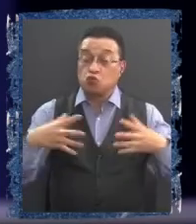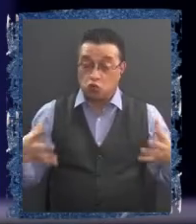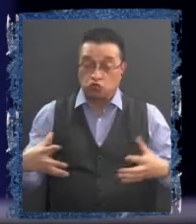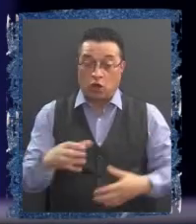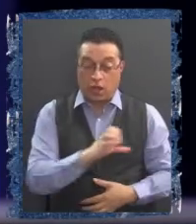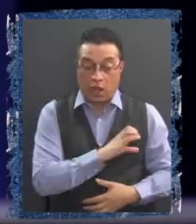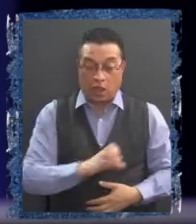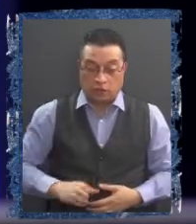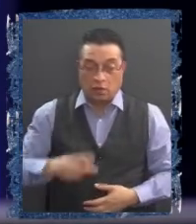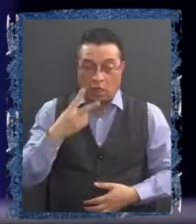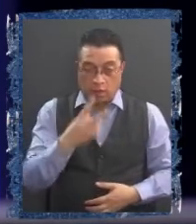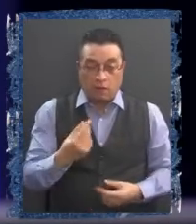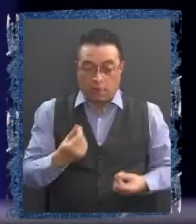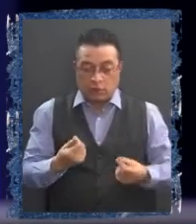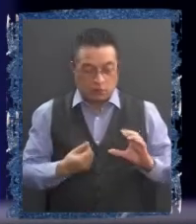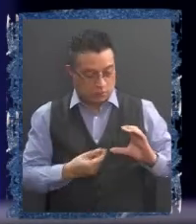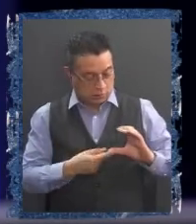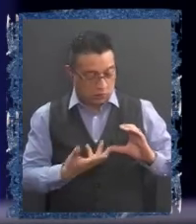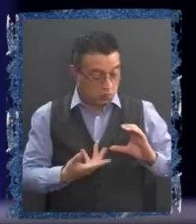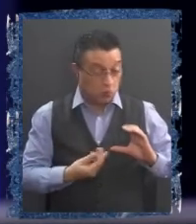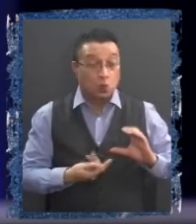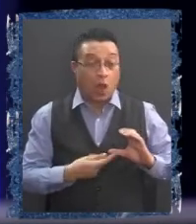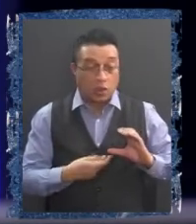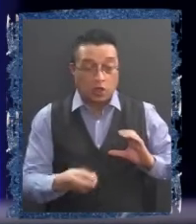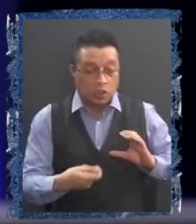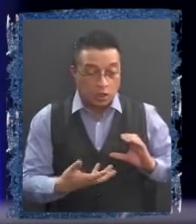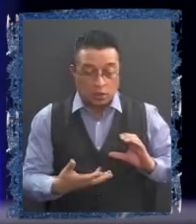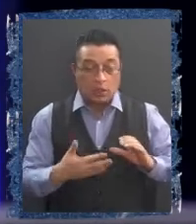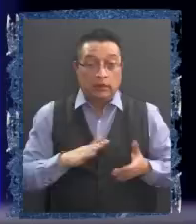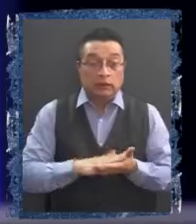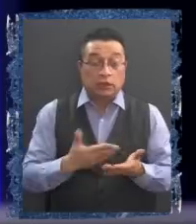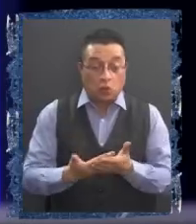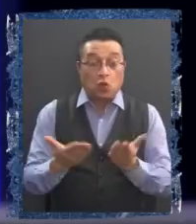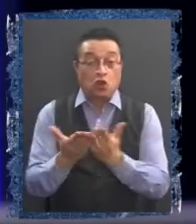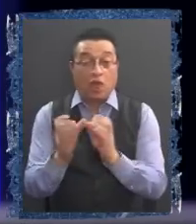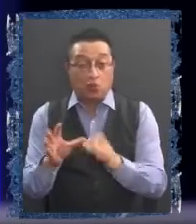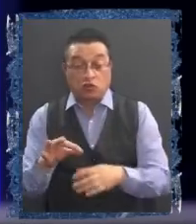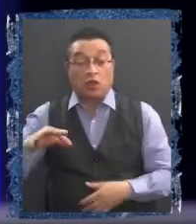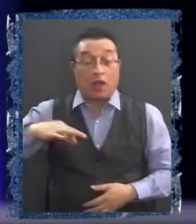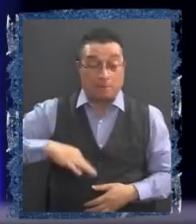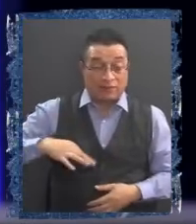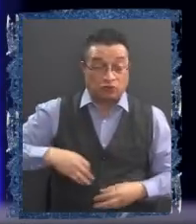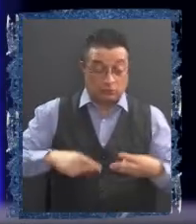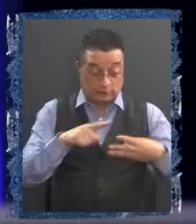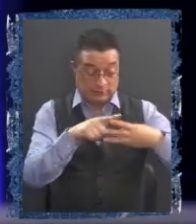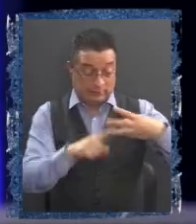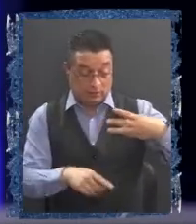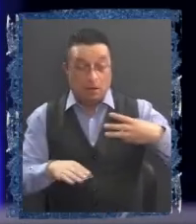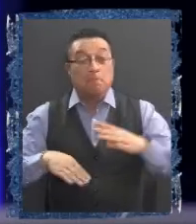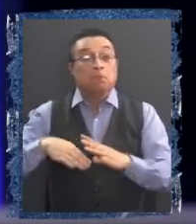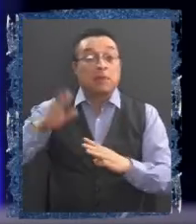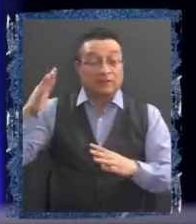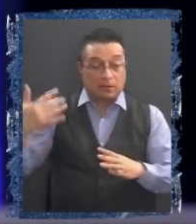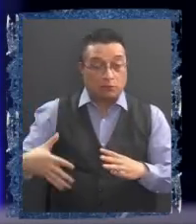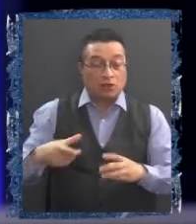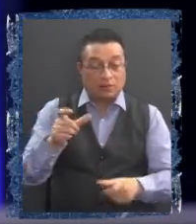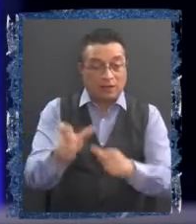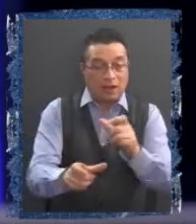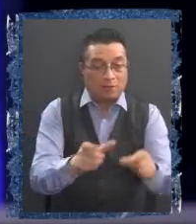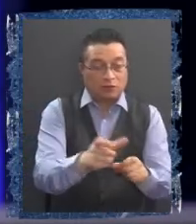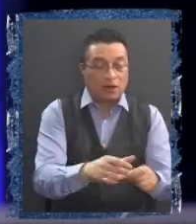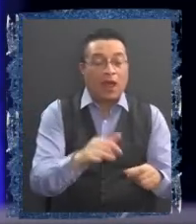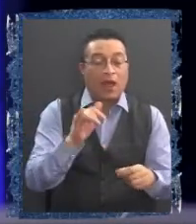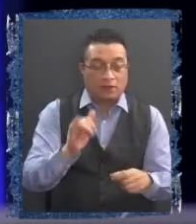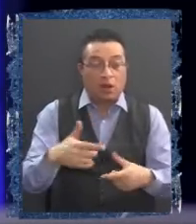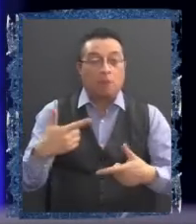que priorizar. Ya. Y indudablemente salud, educación y pensiones son prioridades de la población y son prioridades de